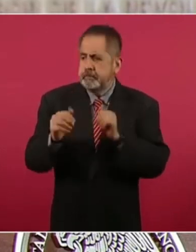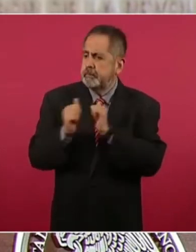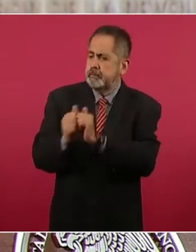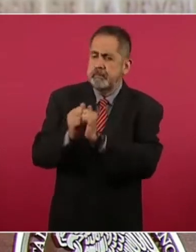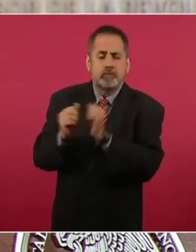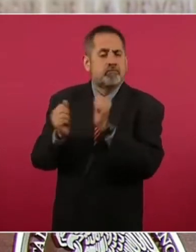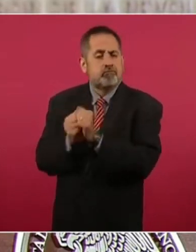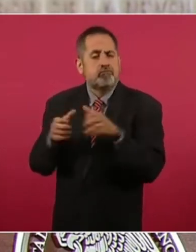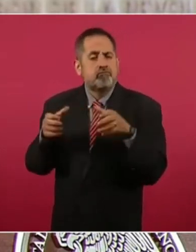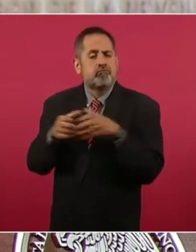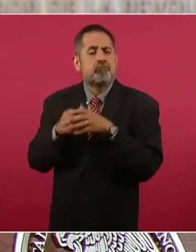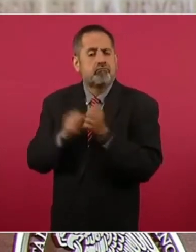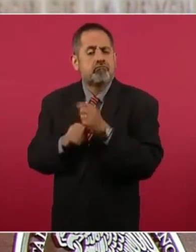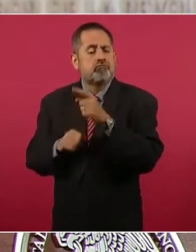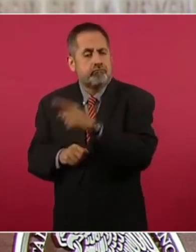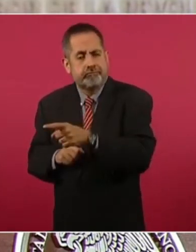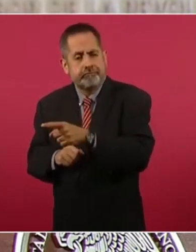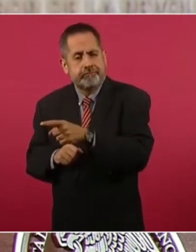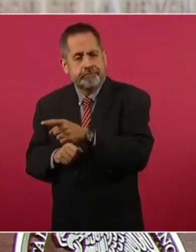manera coordinada